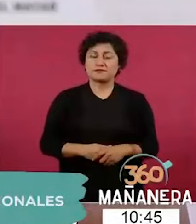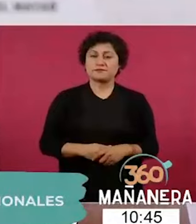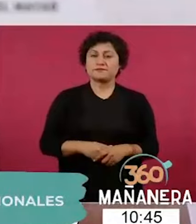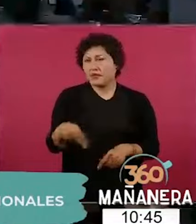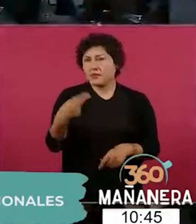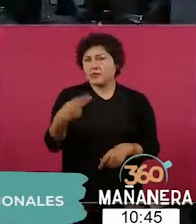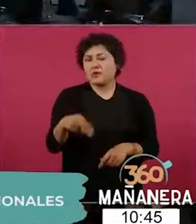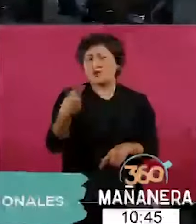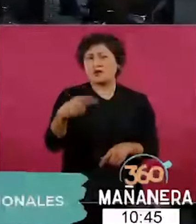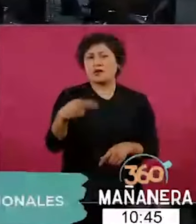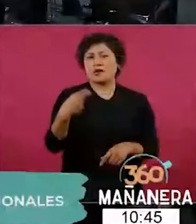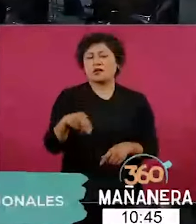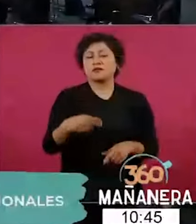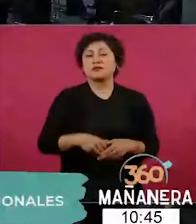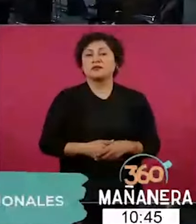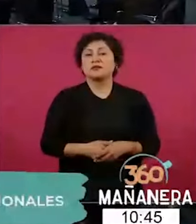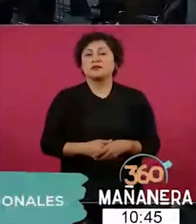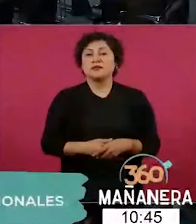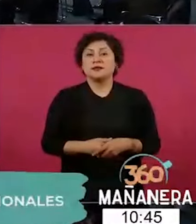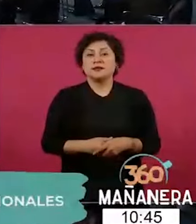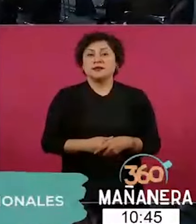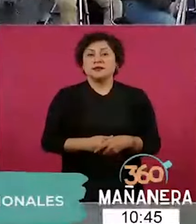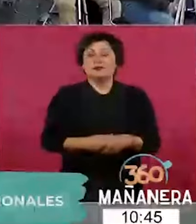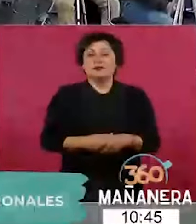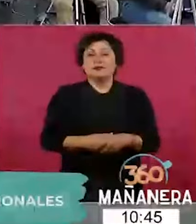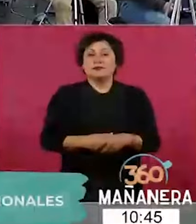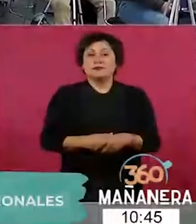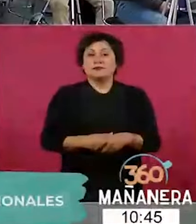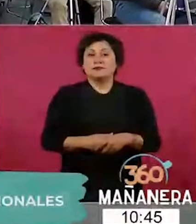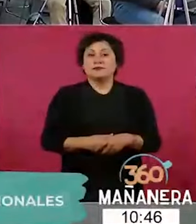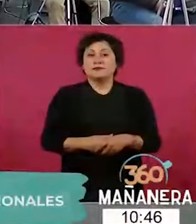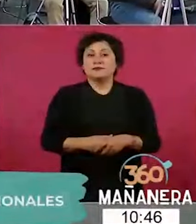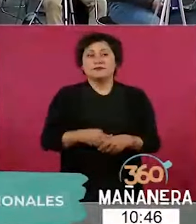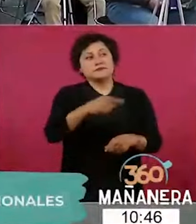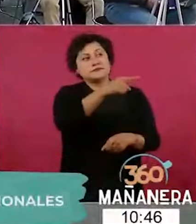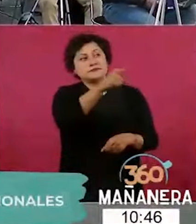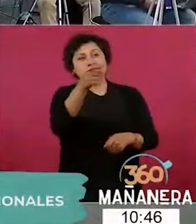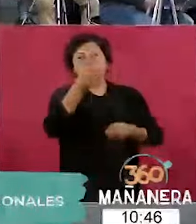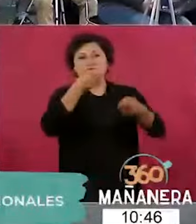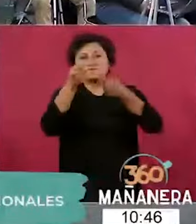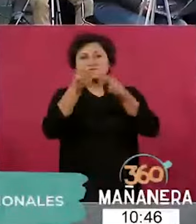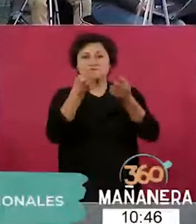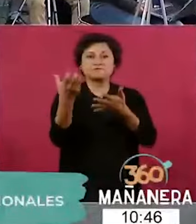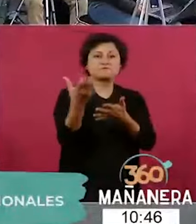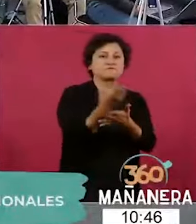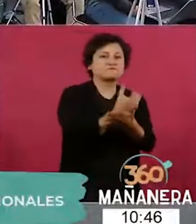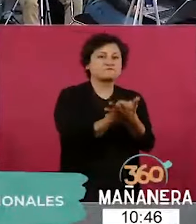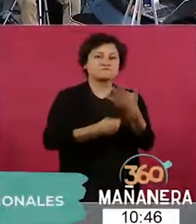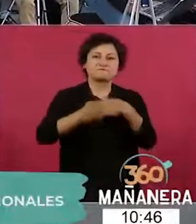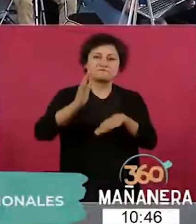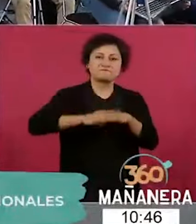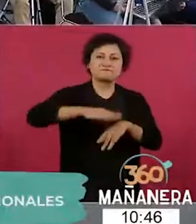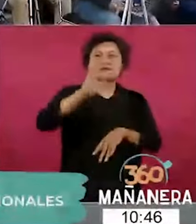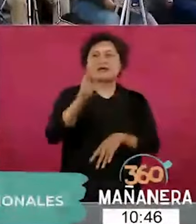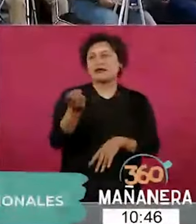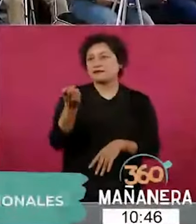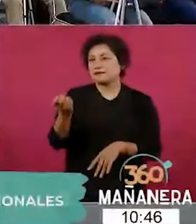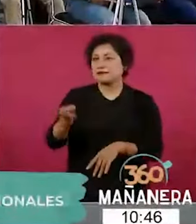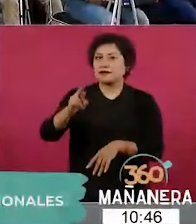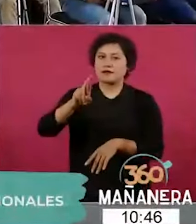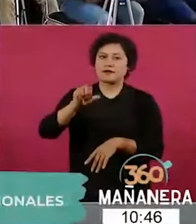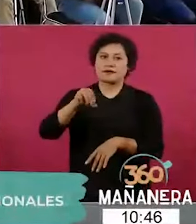llama el de El que gana más de todos Jorge